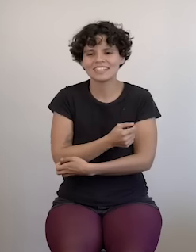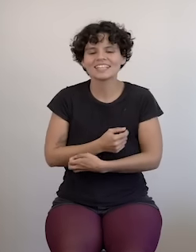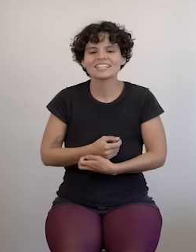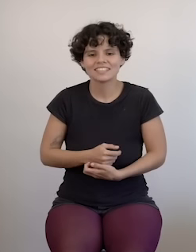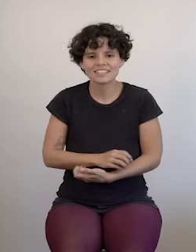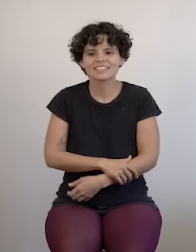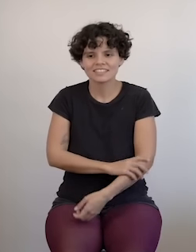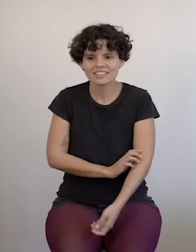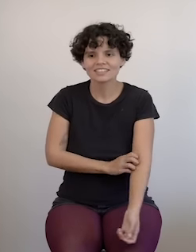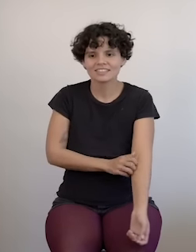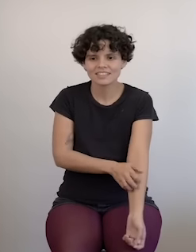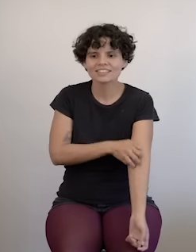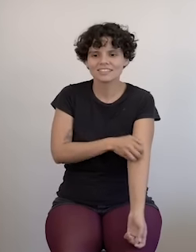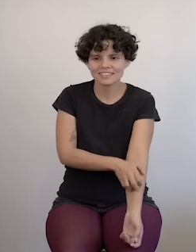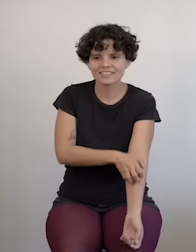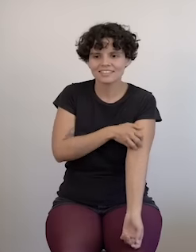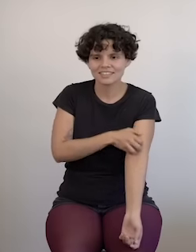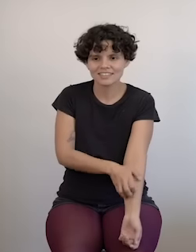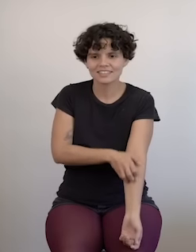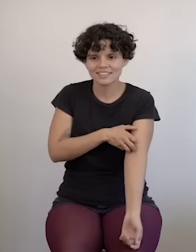no?